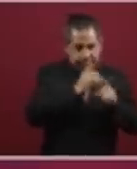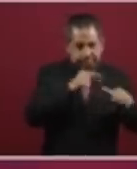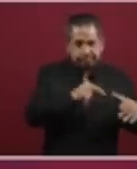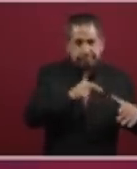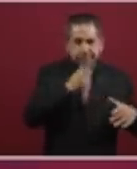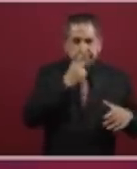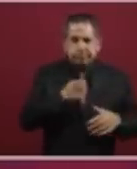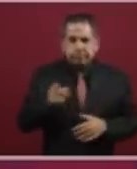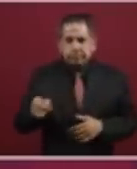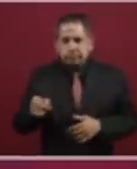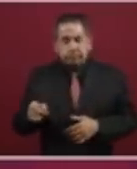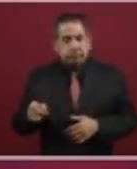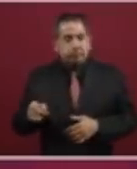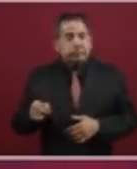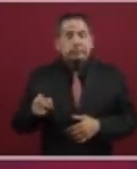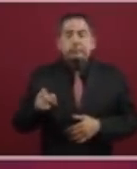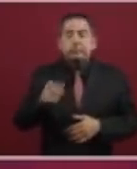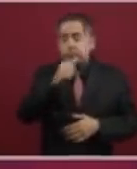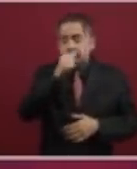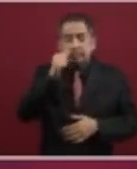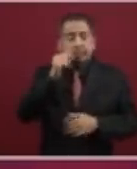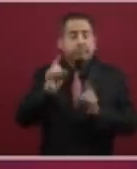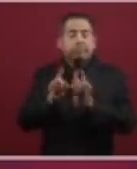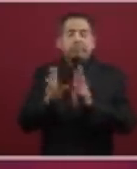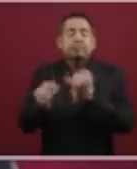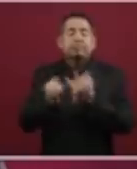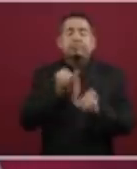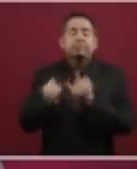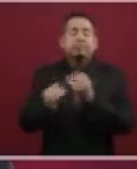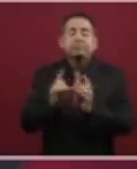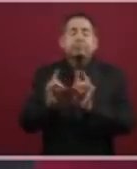que fue una chiripa.